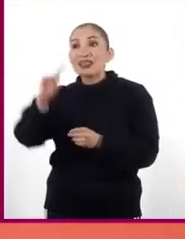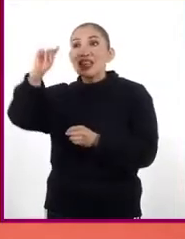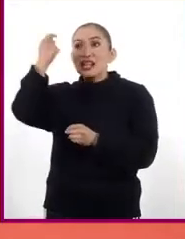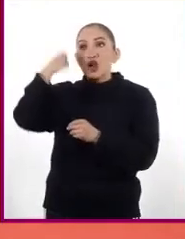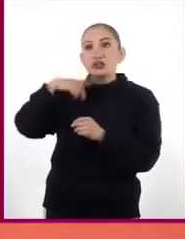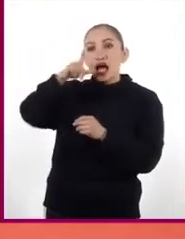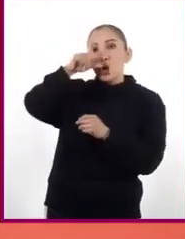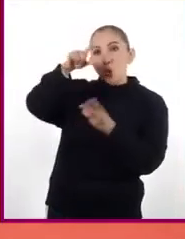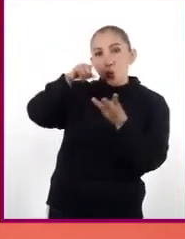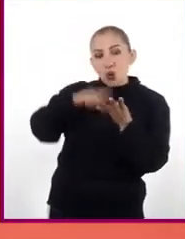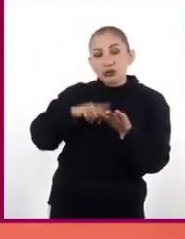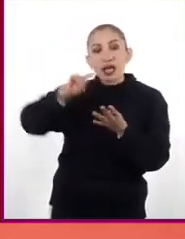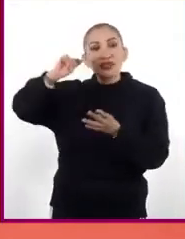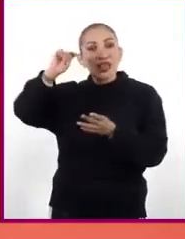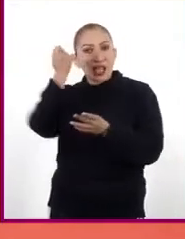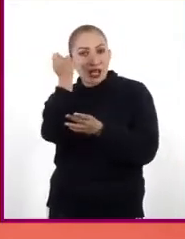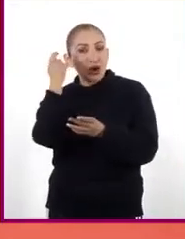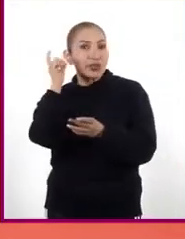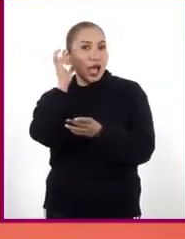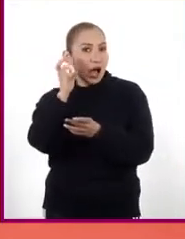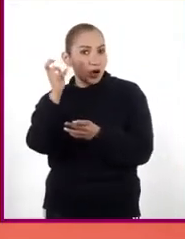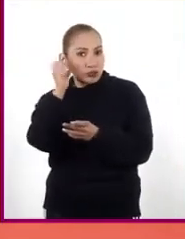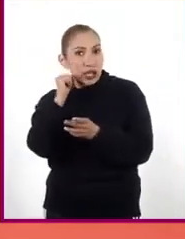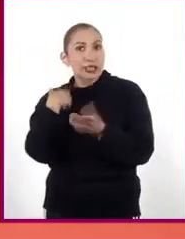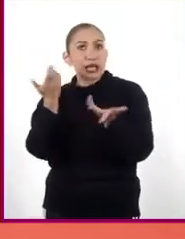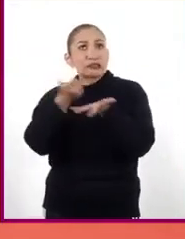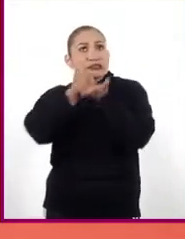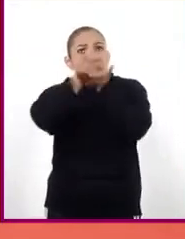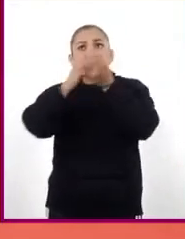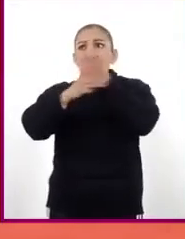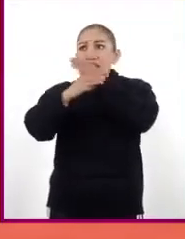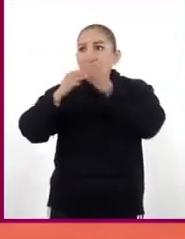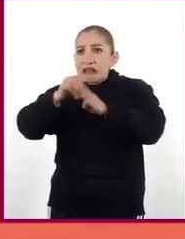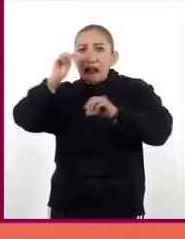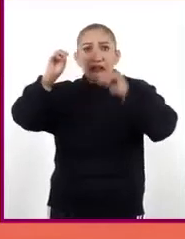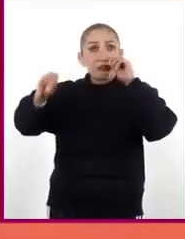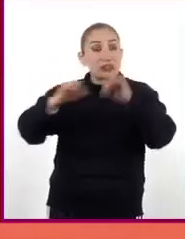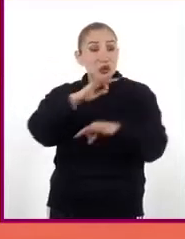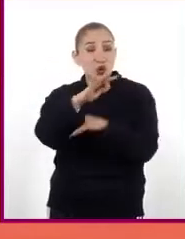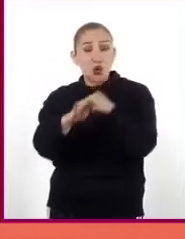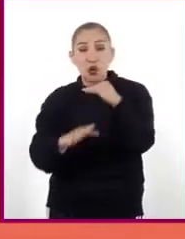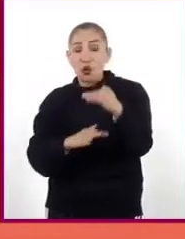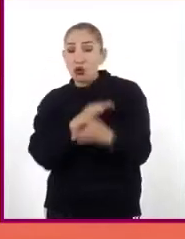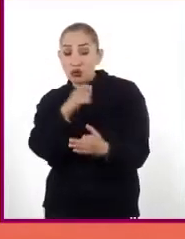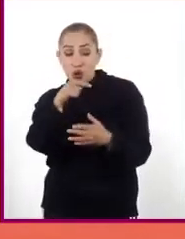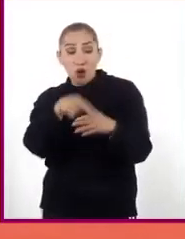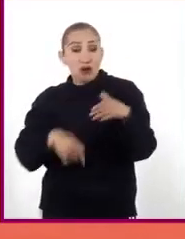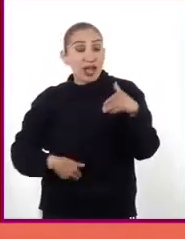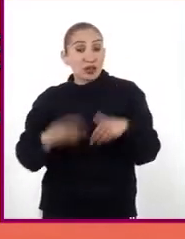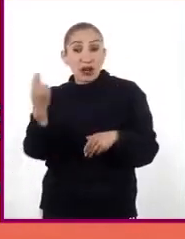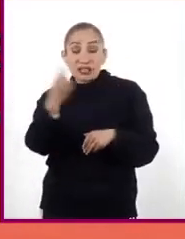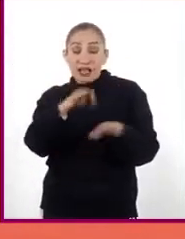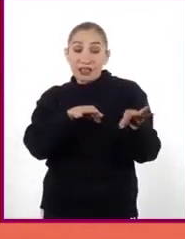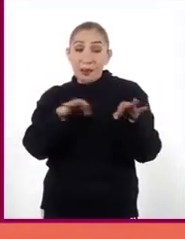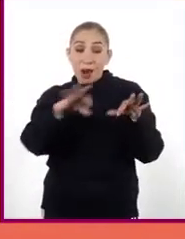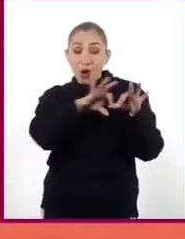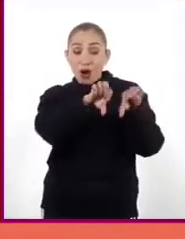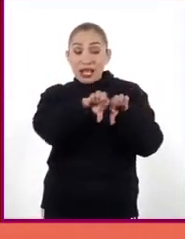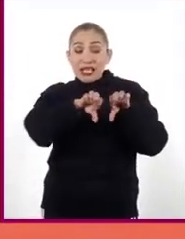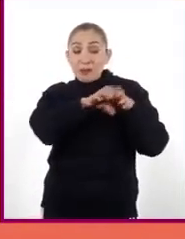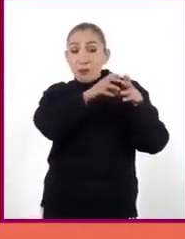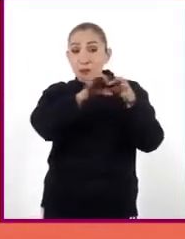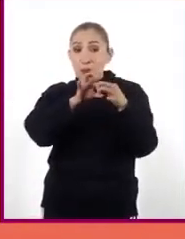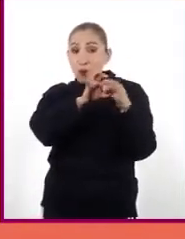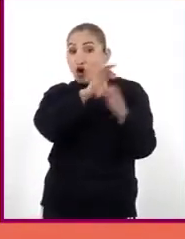de iluminación, técnicos de audio, tramoyistas. Así es, el teatro requiere de trabajo